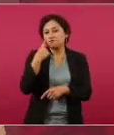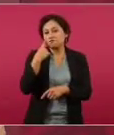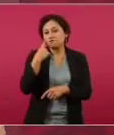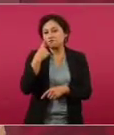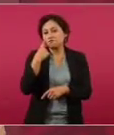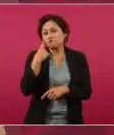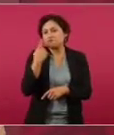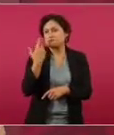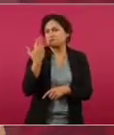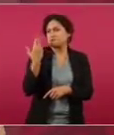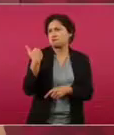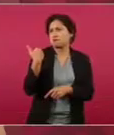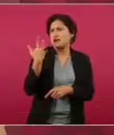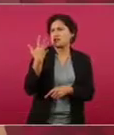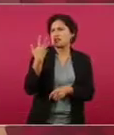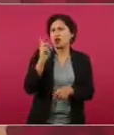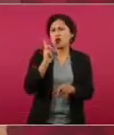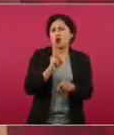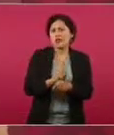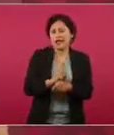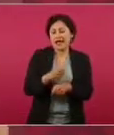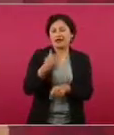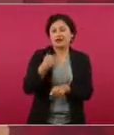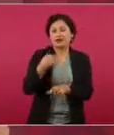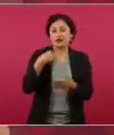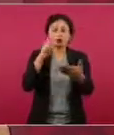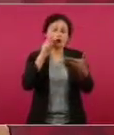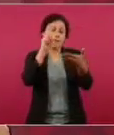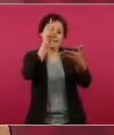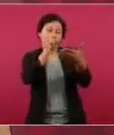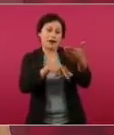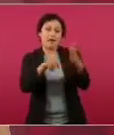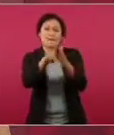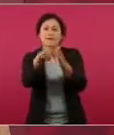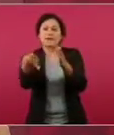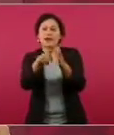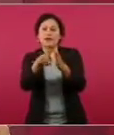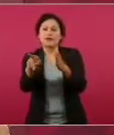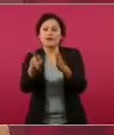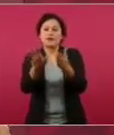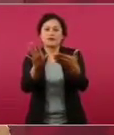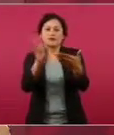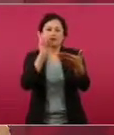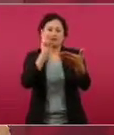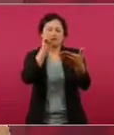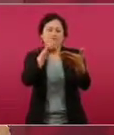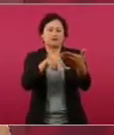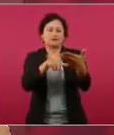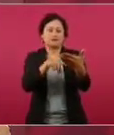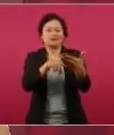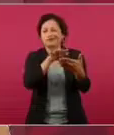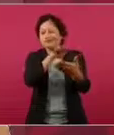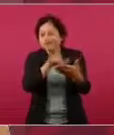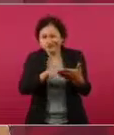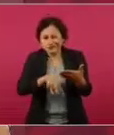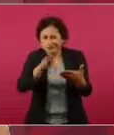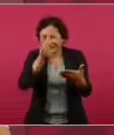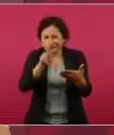como 5 días leí una columna, no la leí, vi el encabezado y